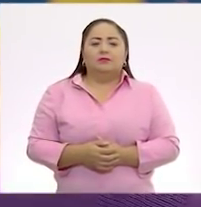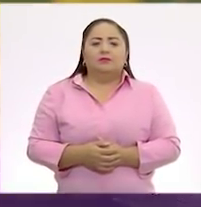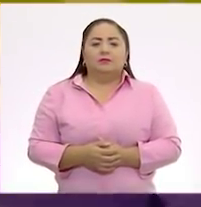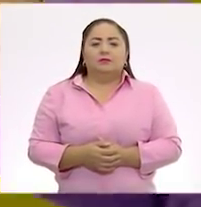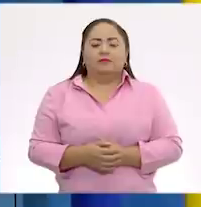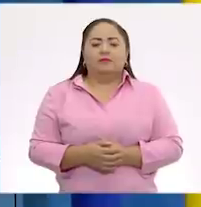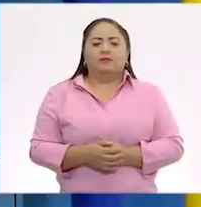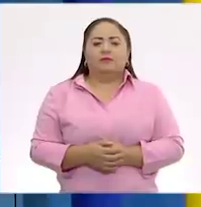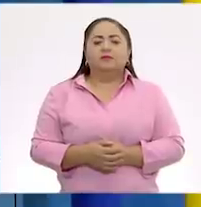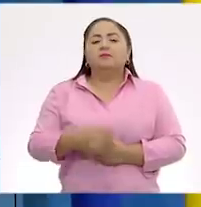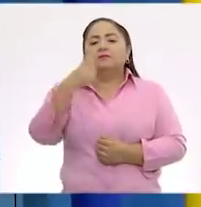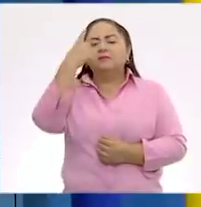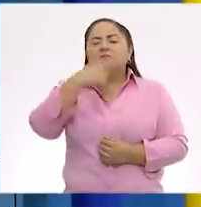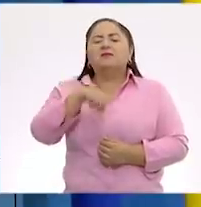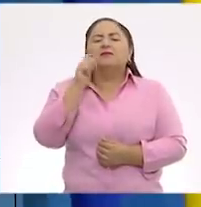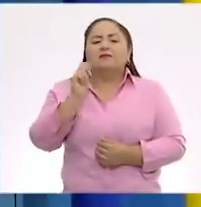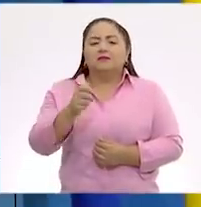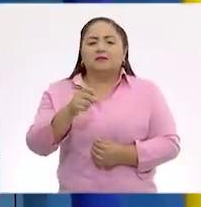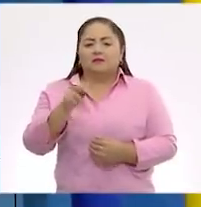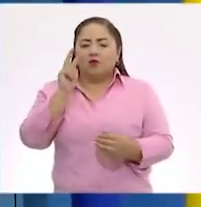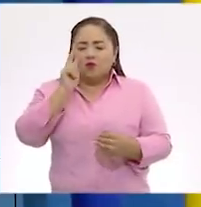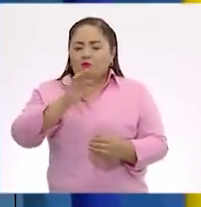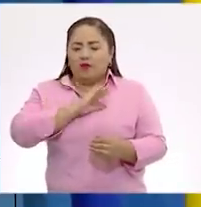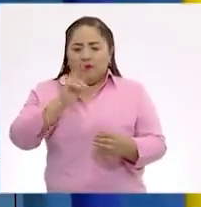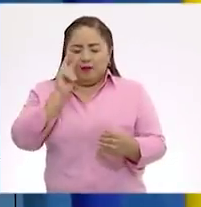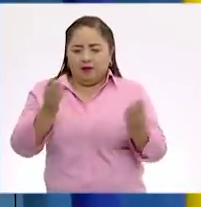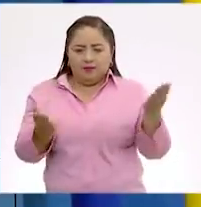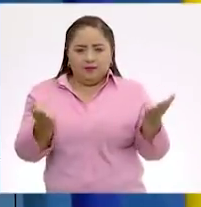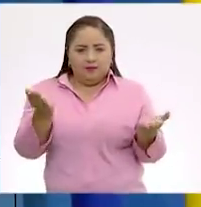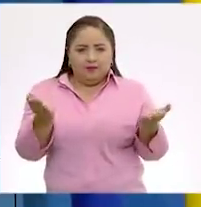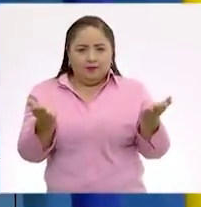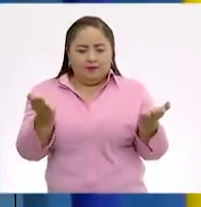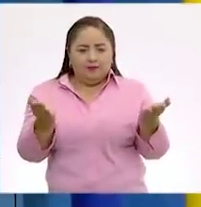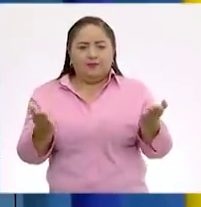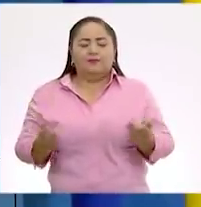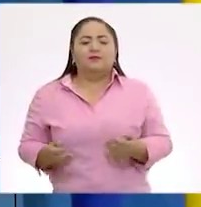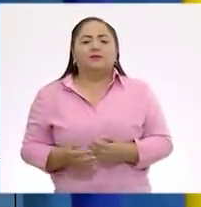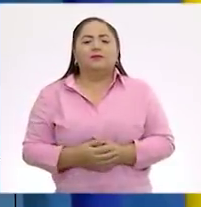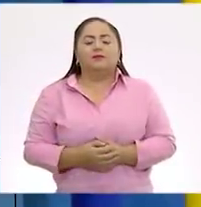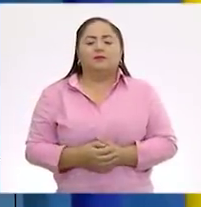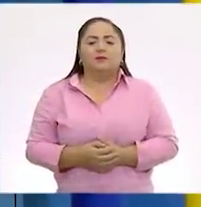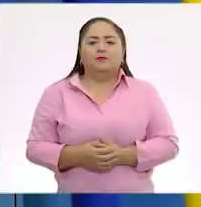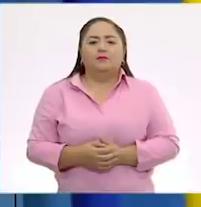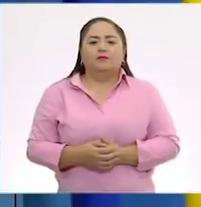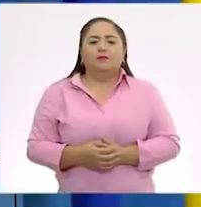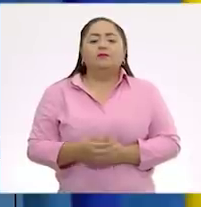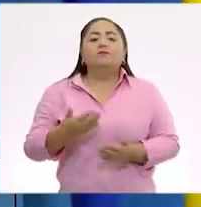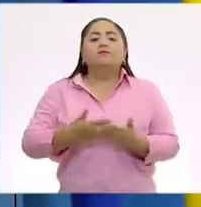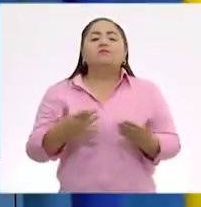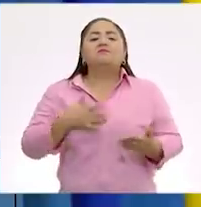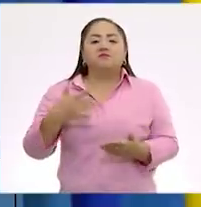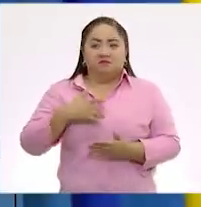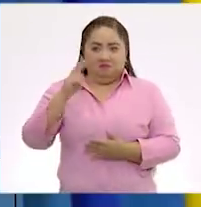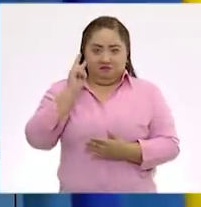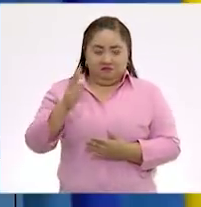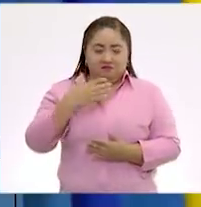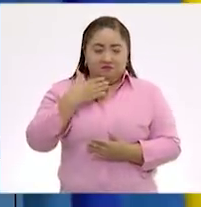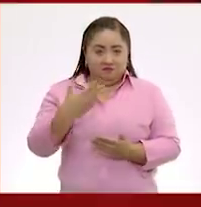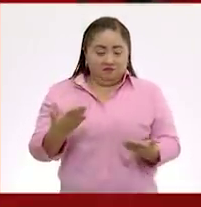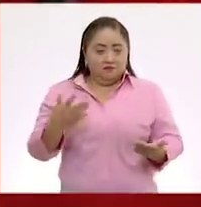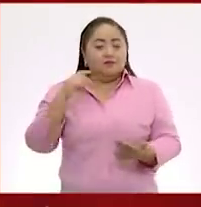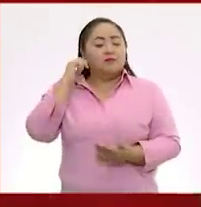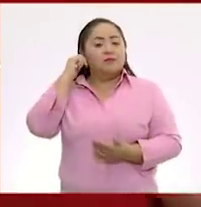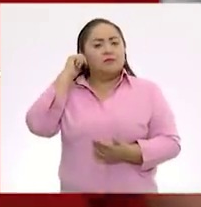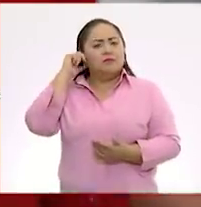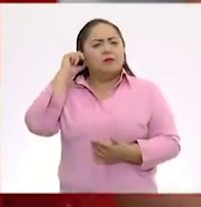otro para que busquemos el equilibrio. Pues parece que el mío sí. Parece que el mío ya parece está. Que y